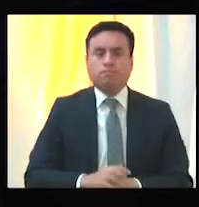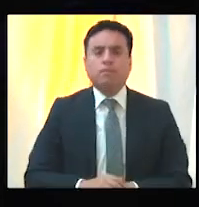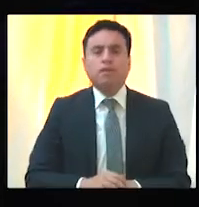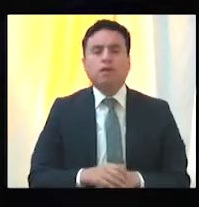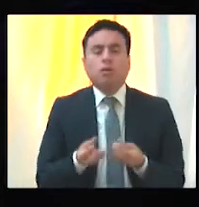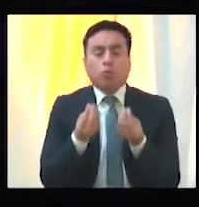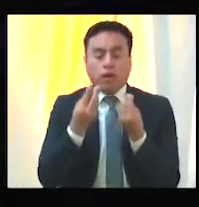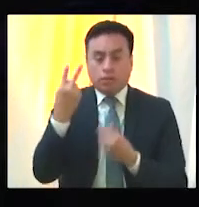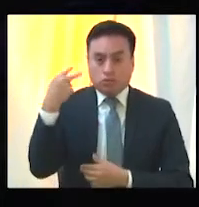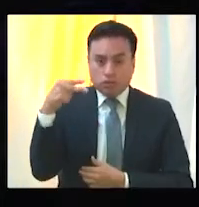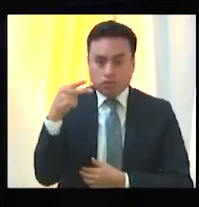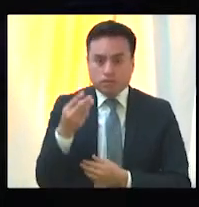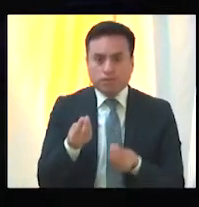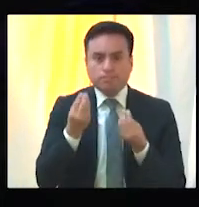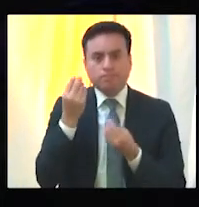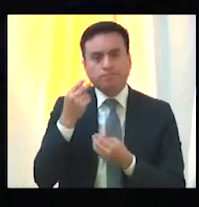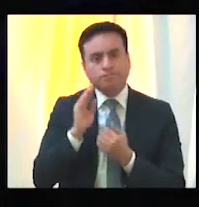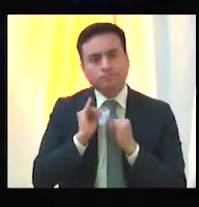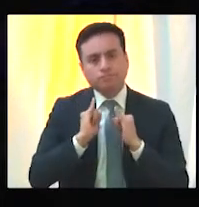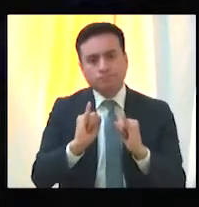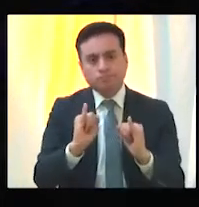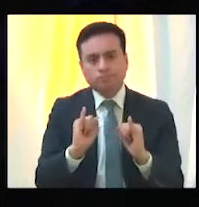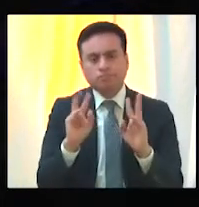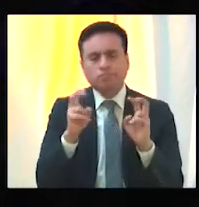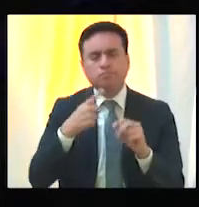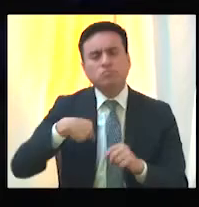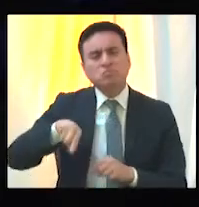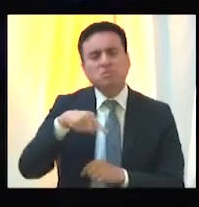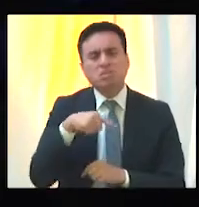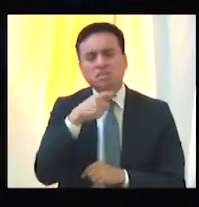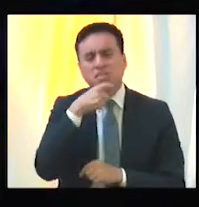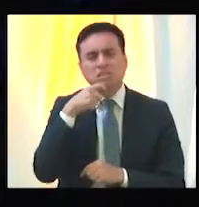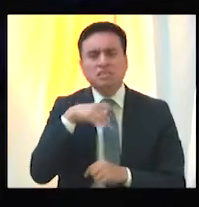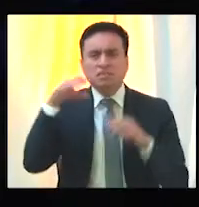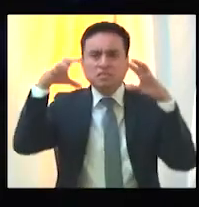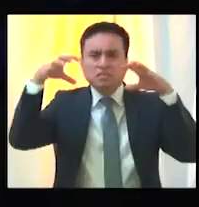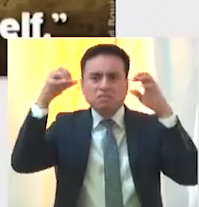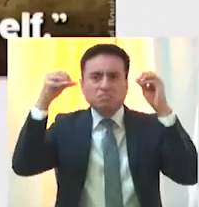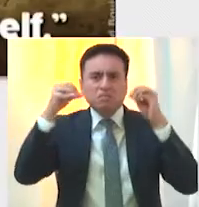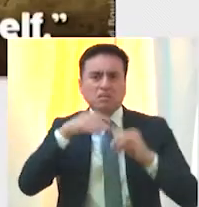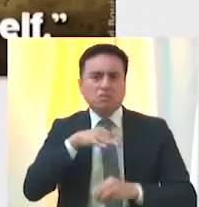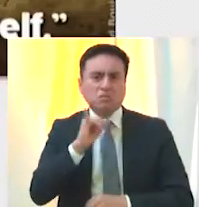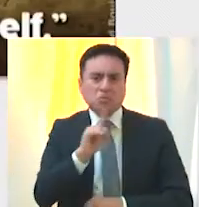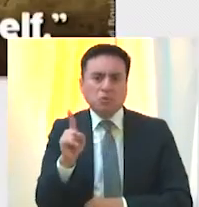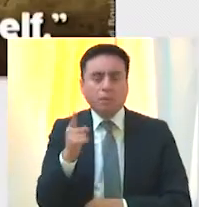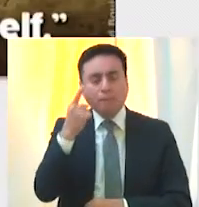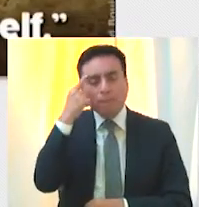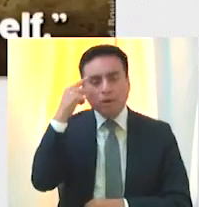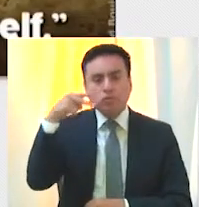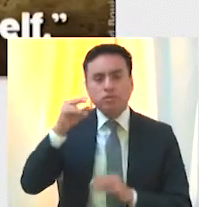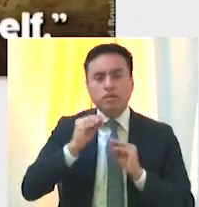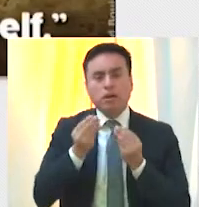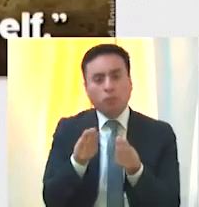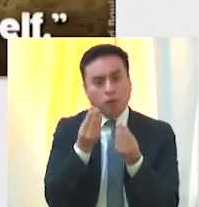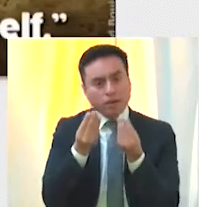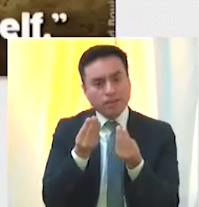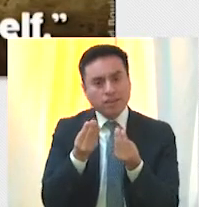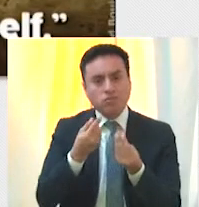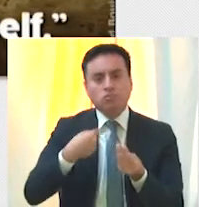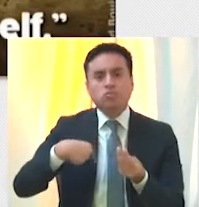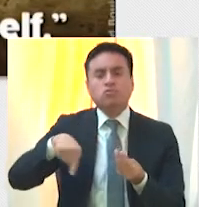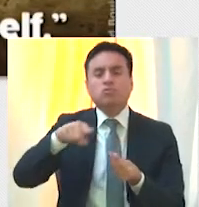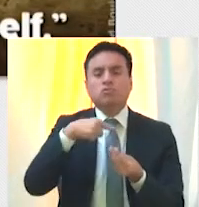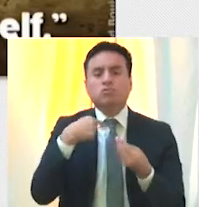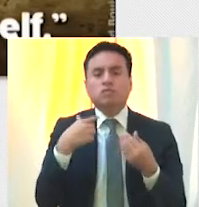La buena noticia, no necesariamente porque vayamos a tener sequía a los chilenos o no, la buena noticia es que efectivamente hemos